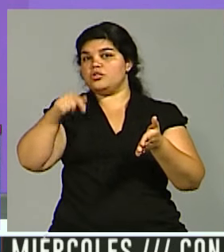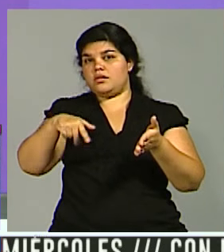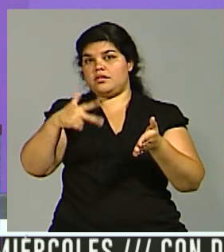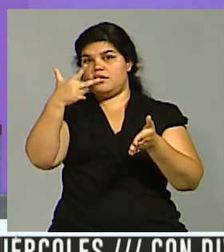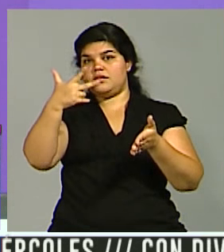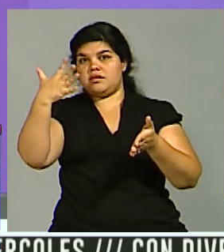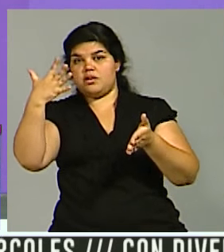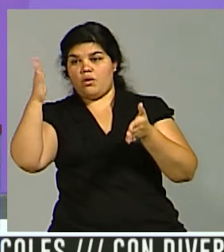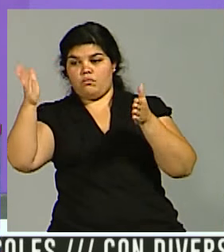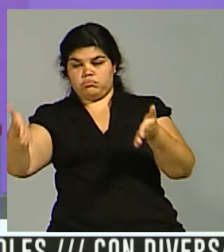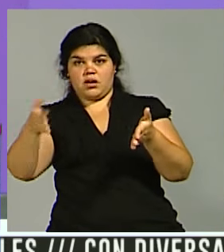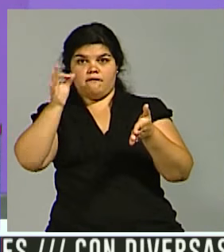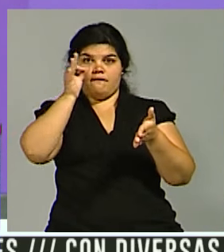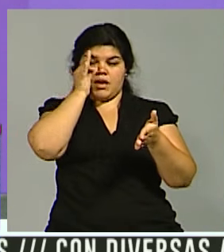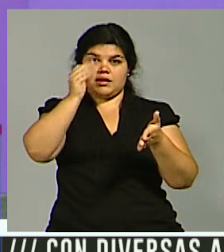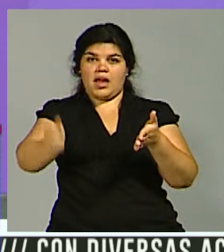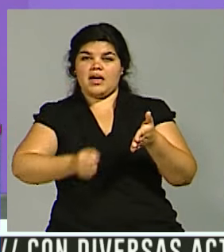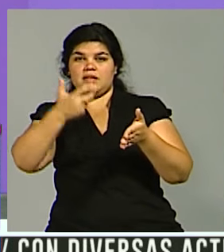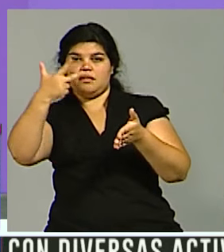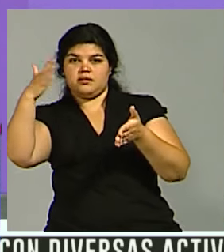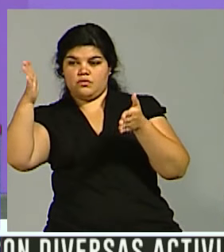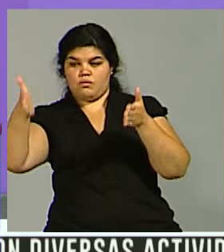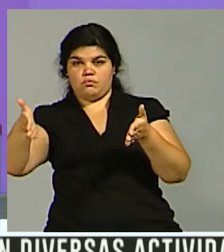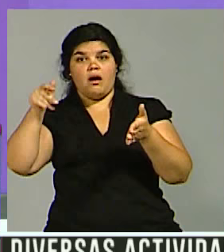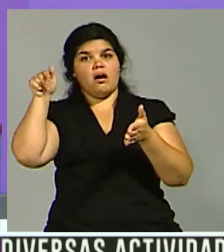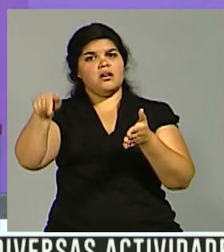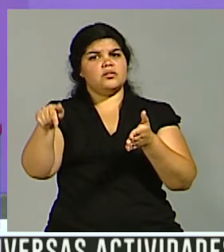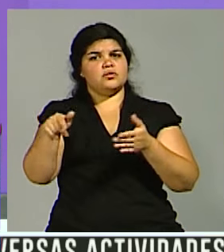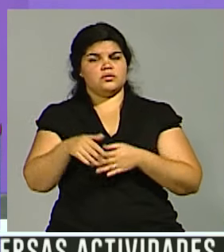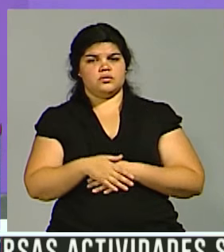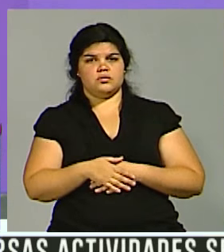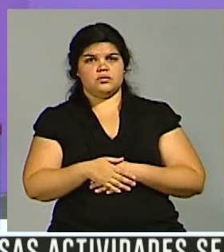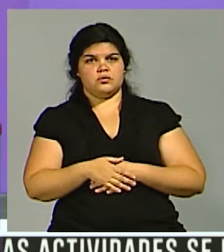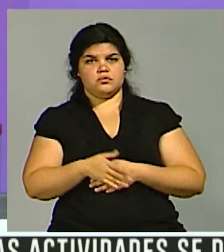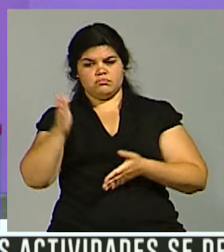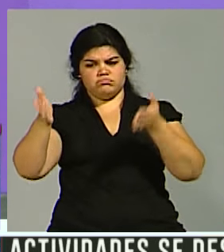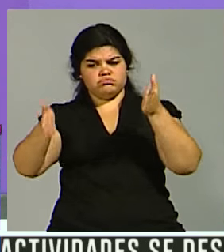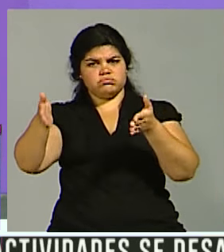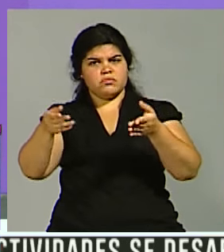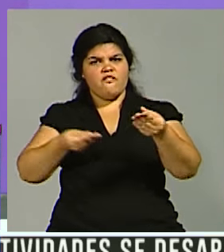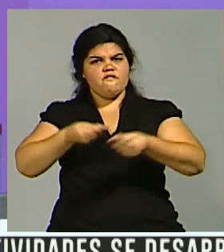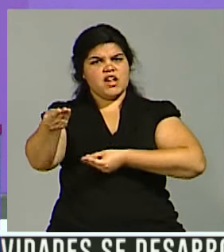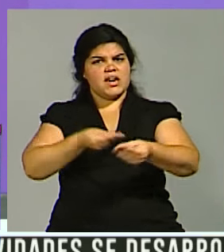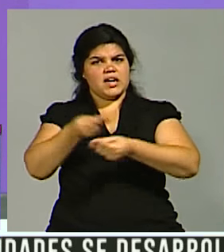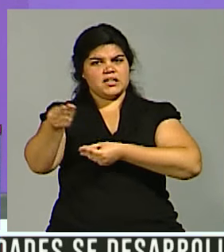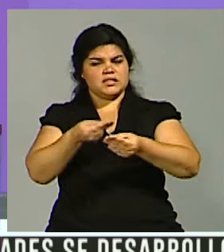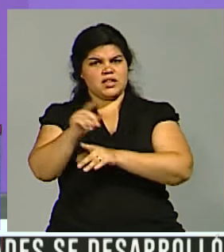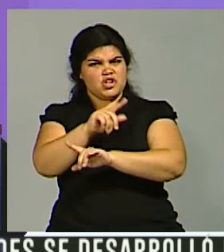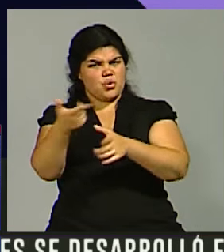años. Es un sector que en principio no tiene un buen manejo de lo que son las